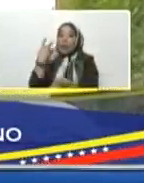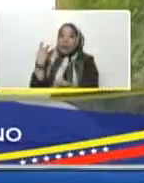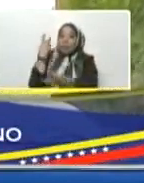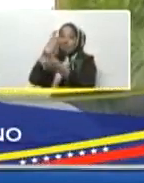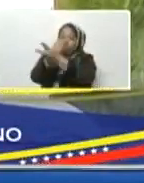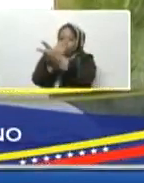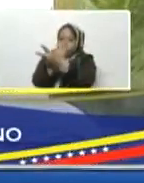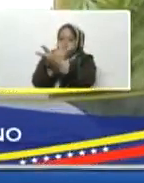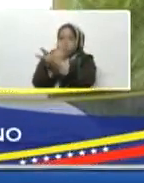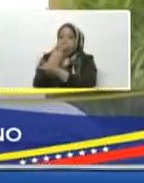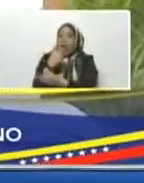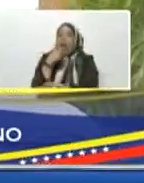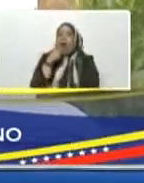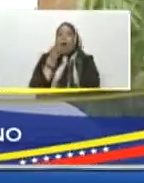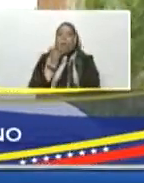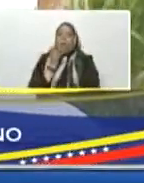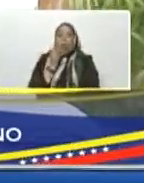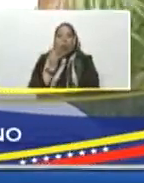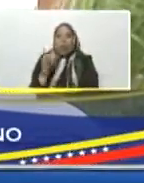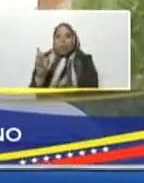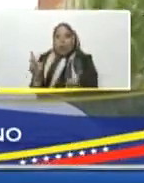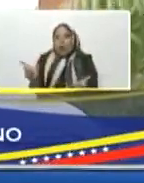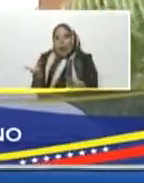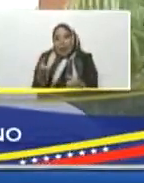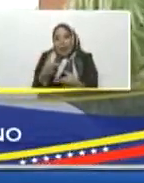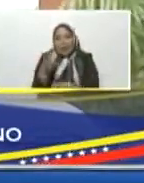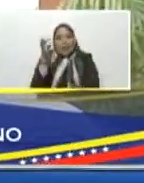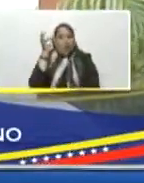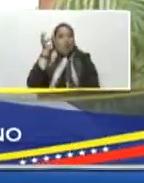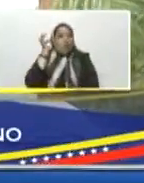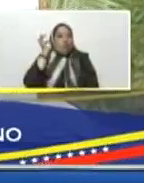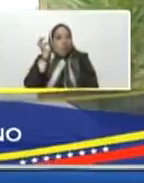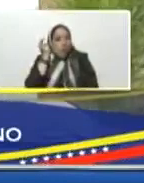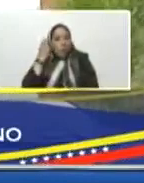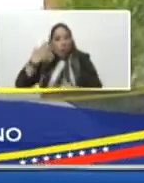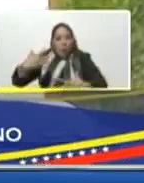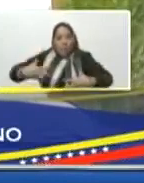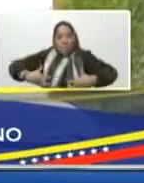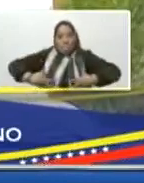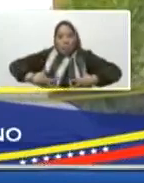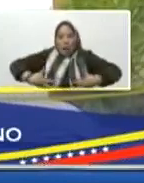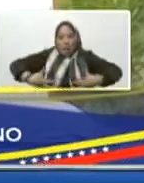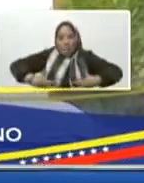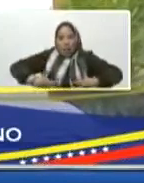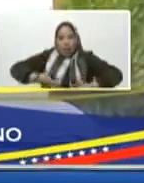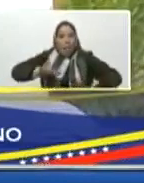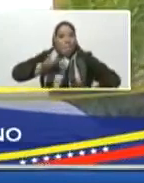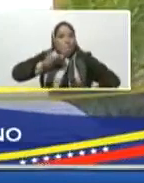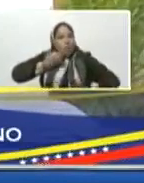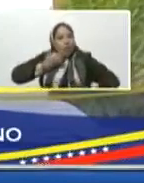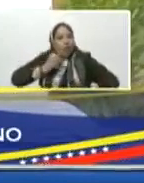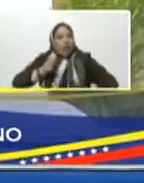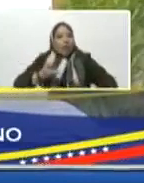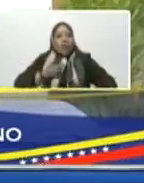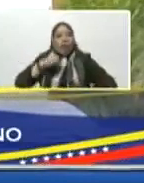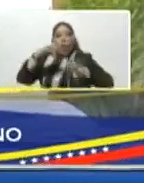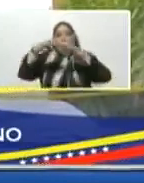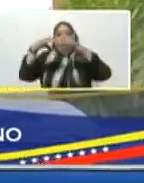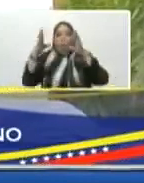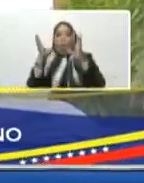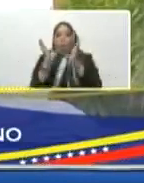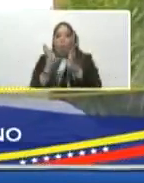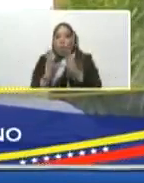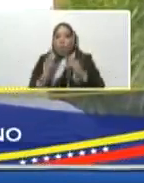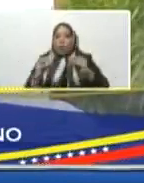radioterapias. Cuando las personas, por ejemplo, las mujeres con cáncer de mama, con cáncer de cuello uterino,